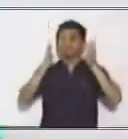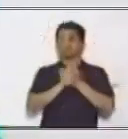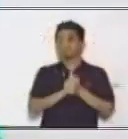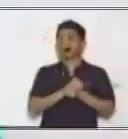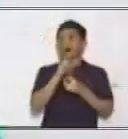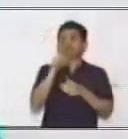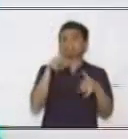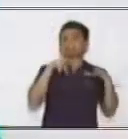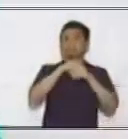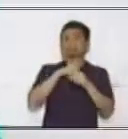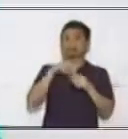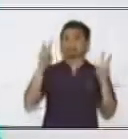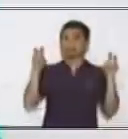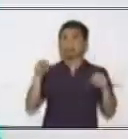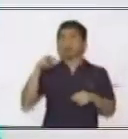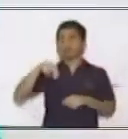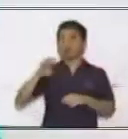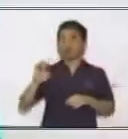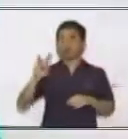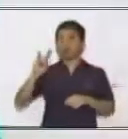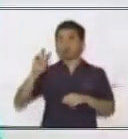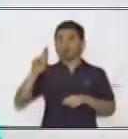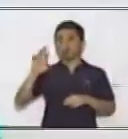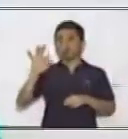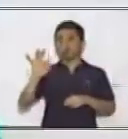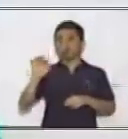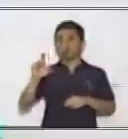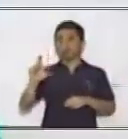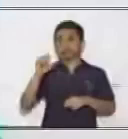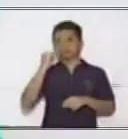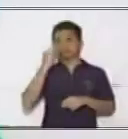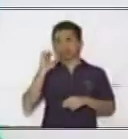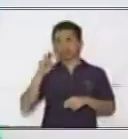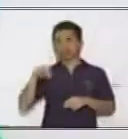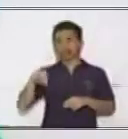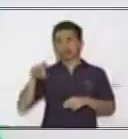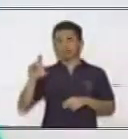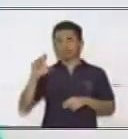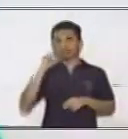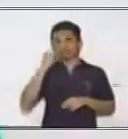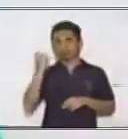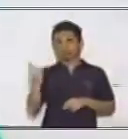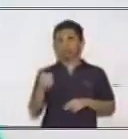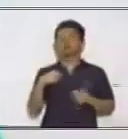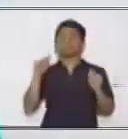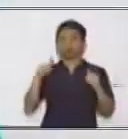Sigamos hablando de los triángulos. ¿Se recuerdan cómo empezamos la clase anterior?